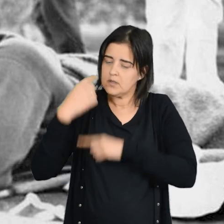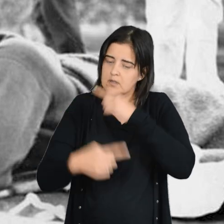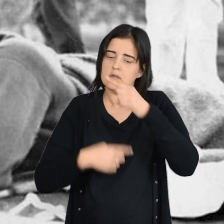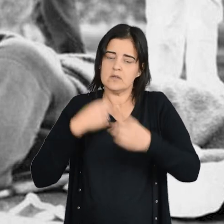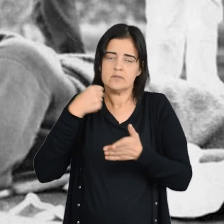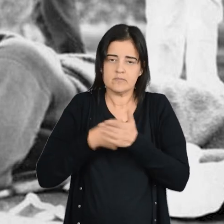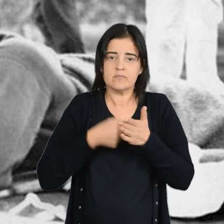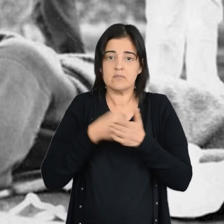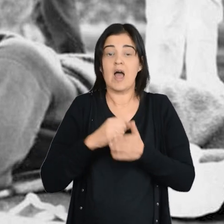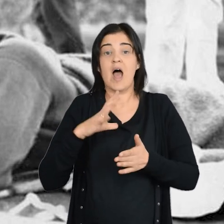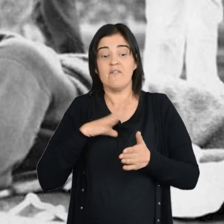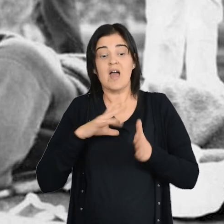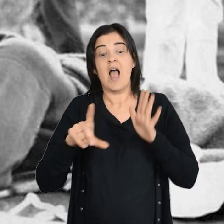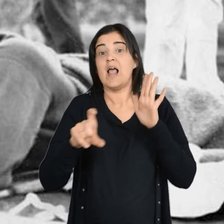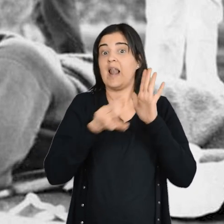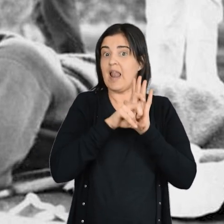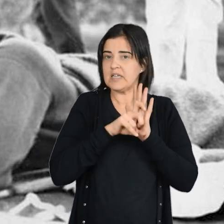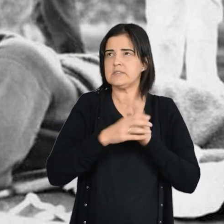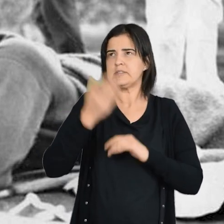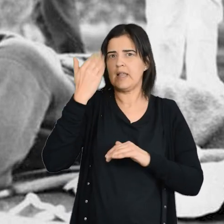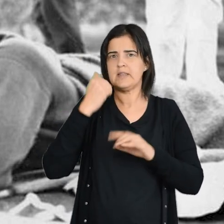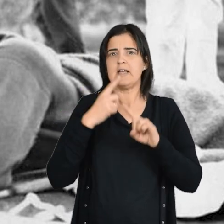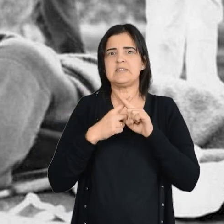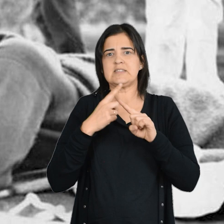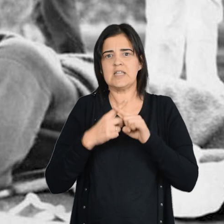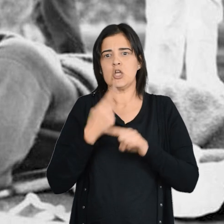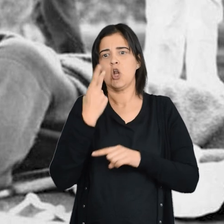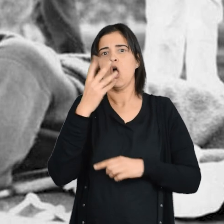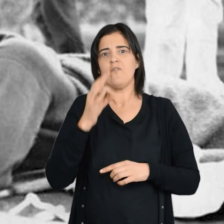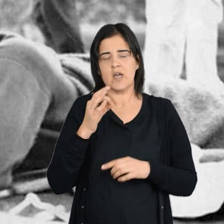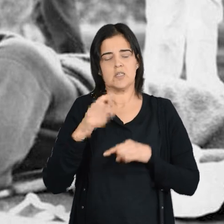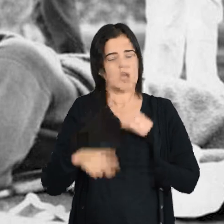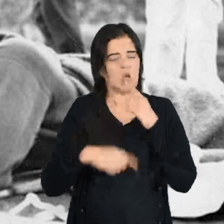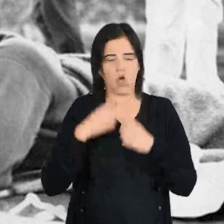donde existían leyes segregacionistas en pleno siglo XX